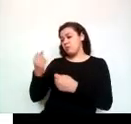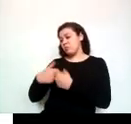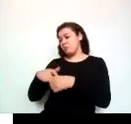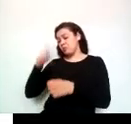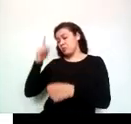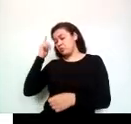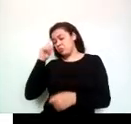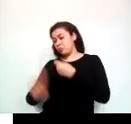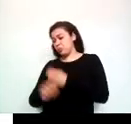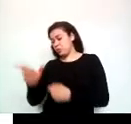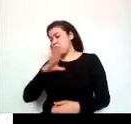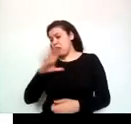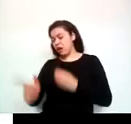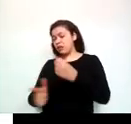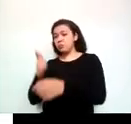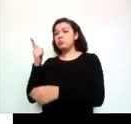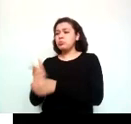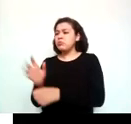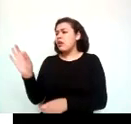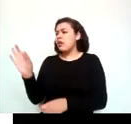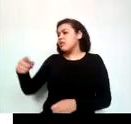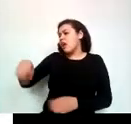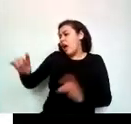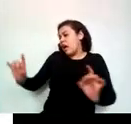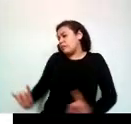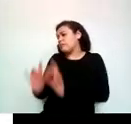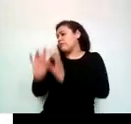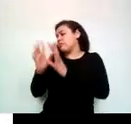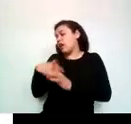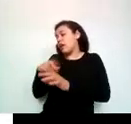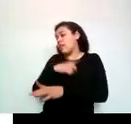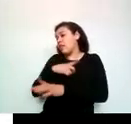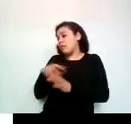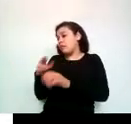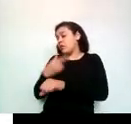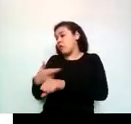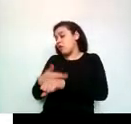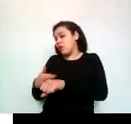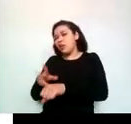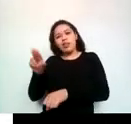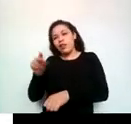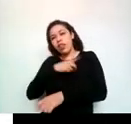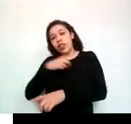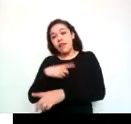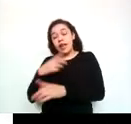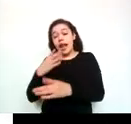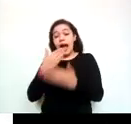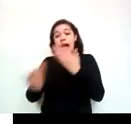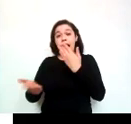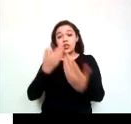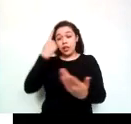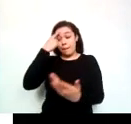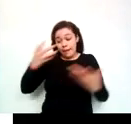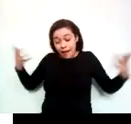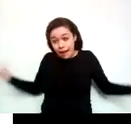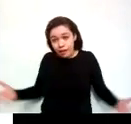e identificar que probablemente hay algunas situaciones que tengan que mitigar, sino tienen que fomentar acciones que lo prevengan y que lo